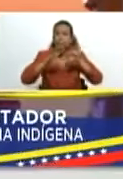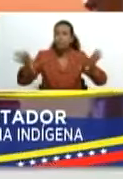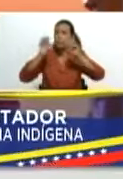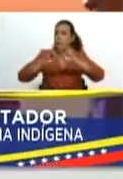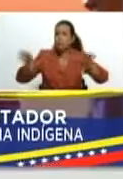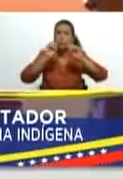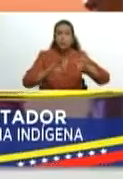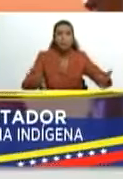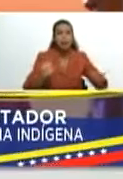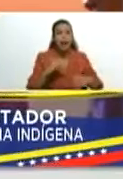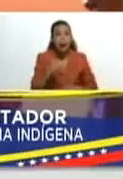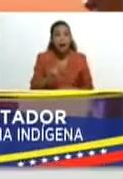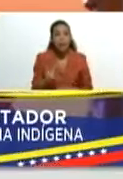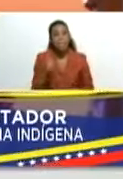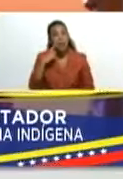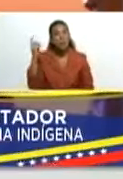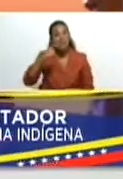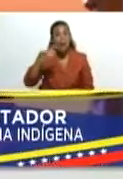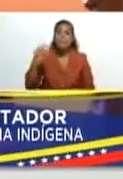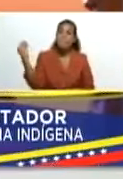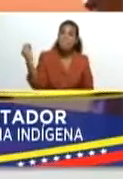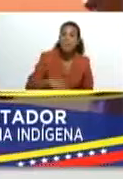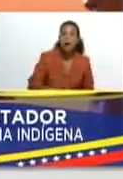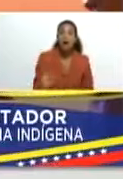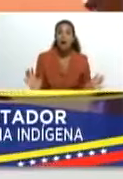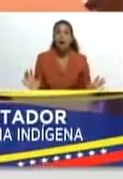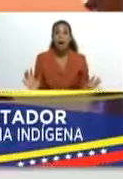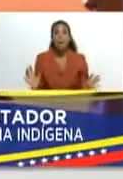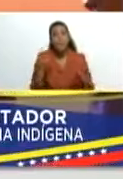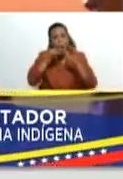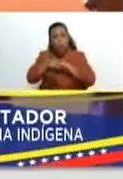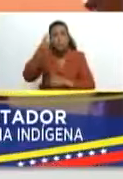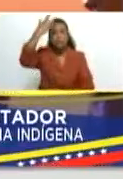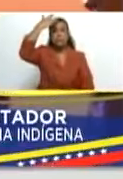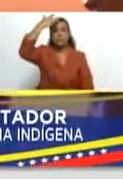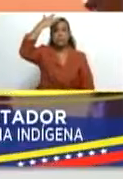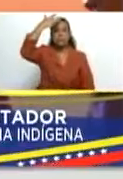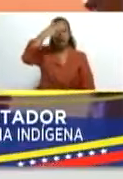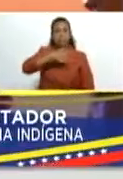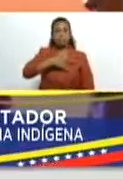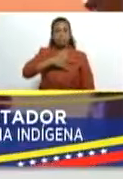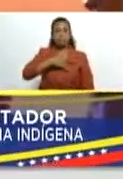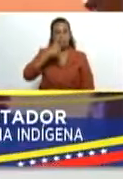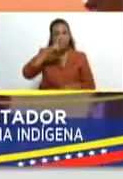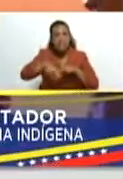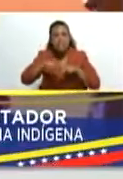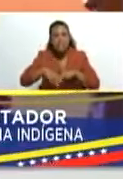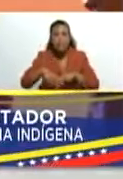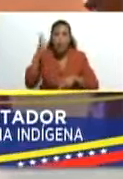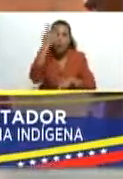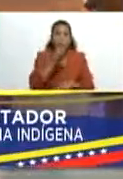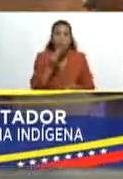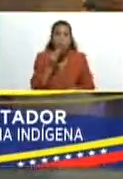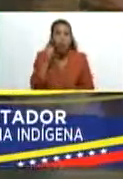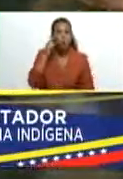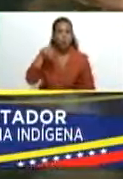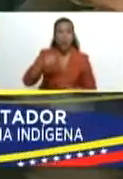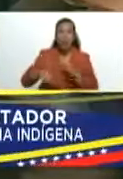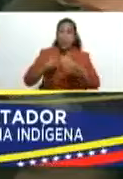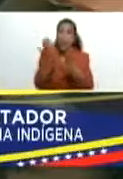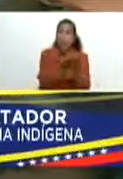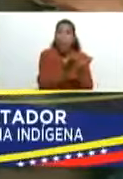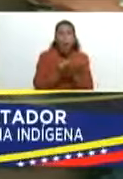sociales necesitamos hacer para llegar a todos los niños, niñas y jóvenes de